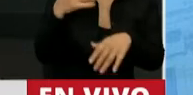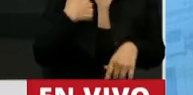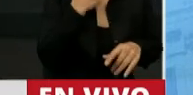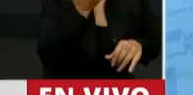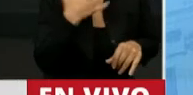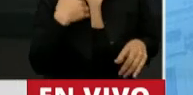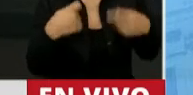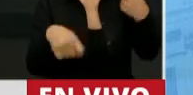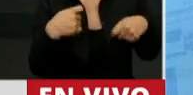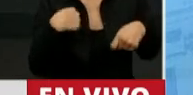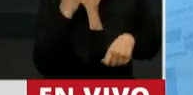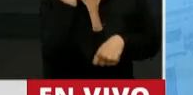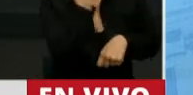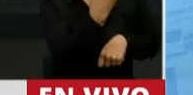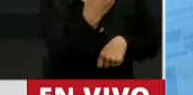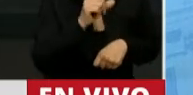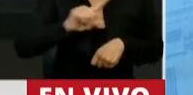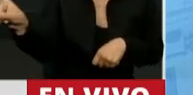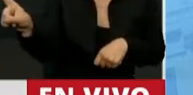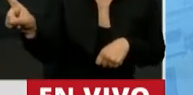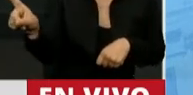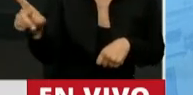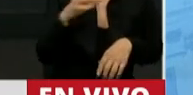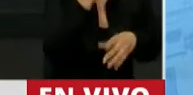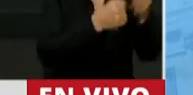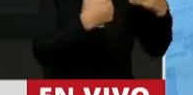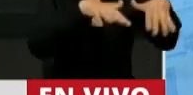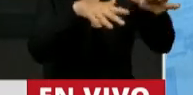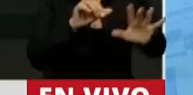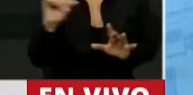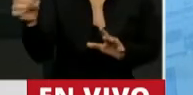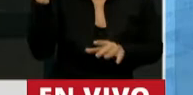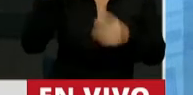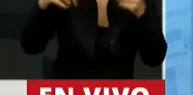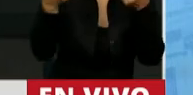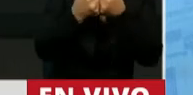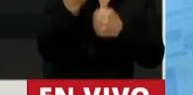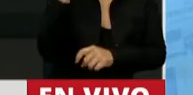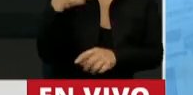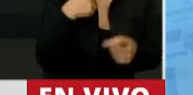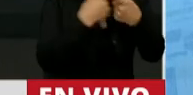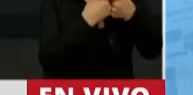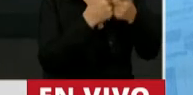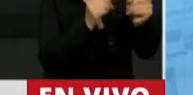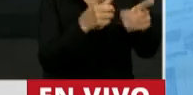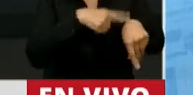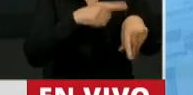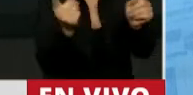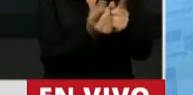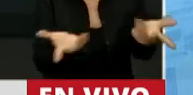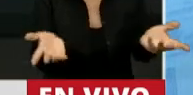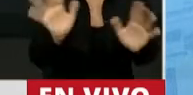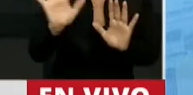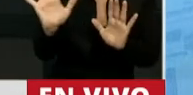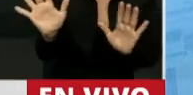más de elasticidad porque son dos cuestiones de privilegio. No, diputado, a ver. Hubo un error, no importa. Las que fueron acordadas en labor... Bueno, si seguimos discutiendo me va a cortar el tiempo. No,